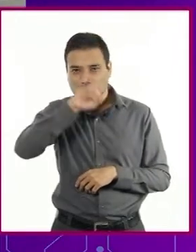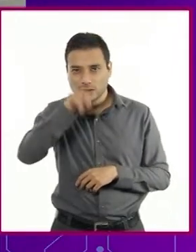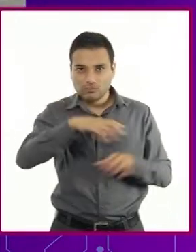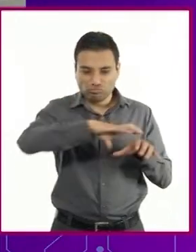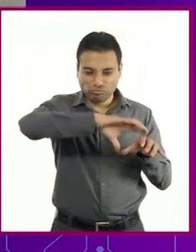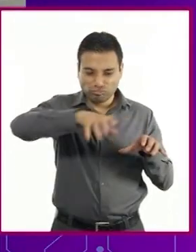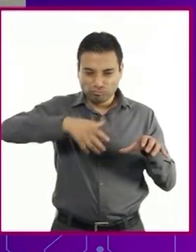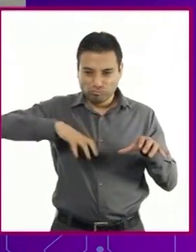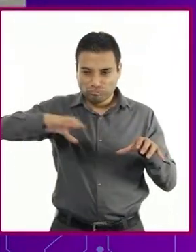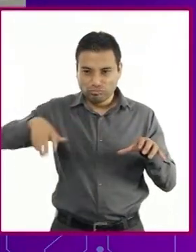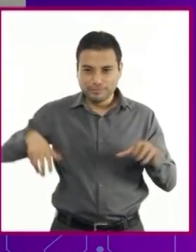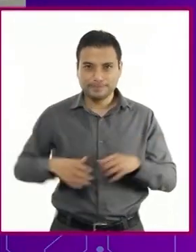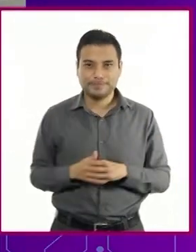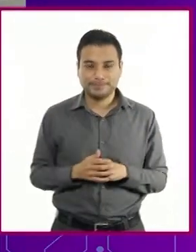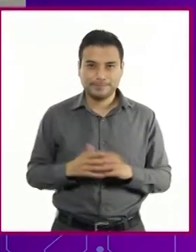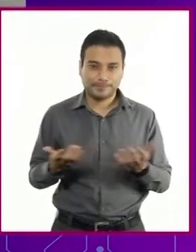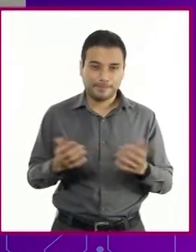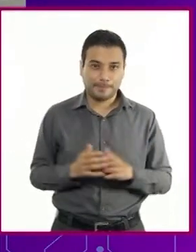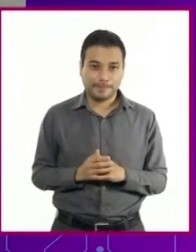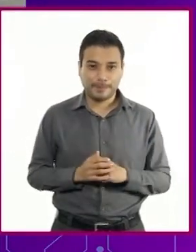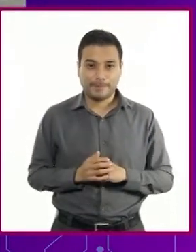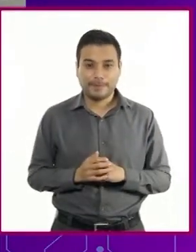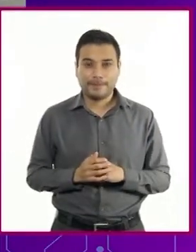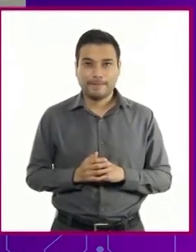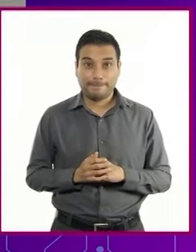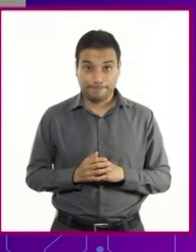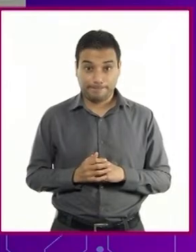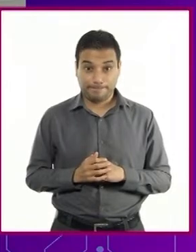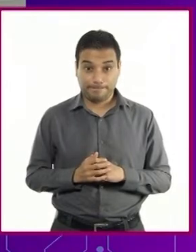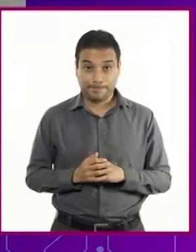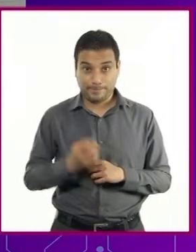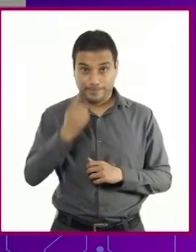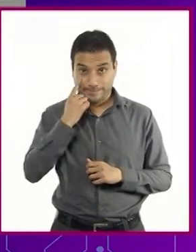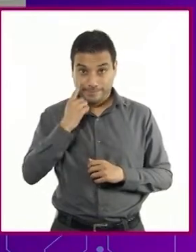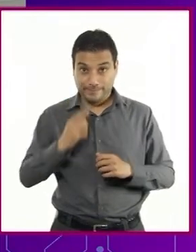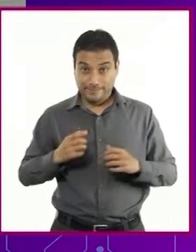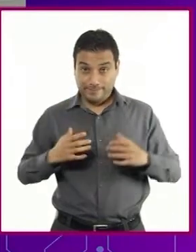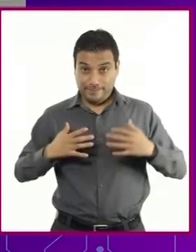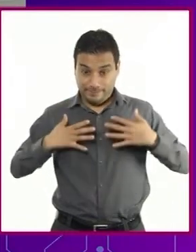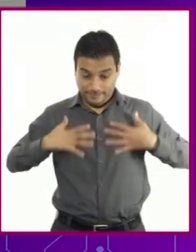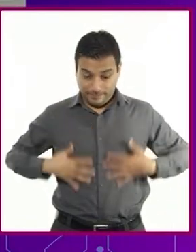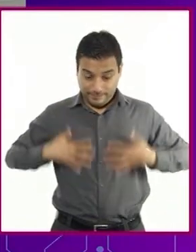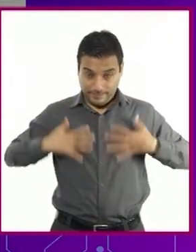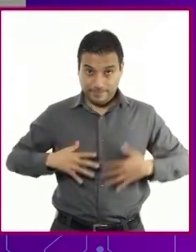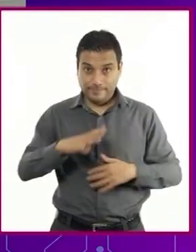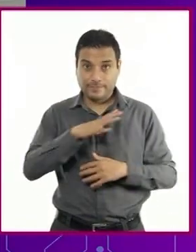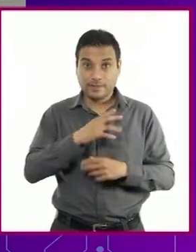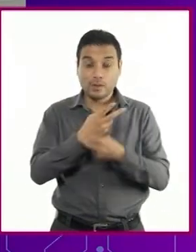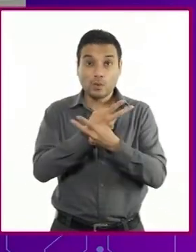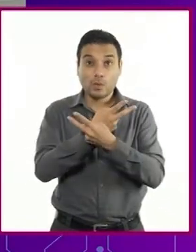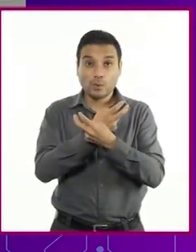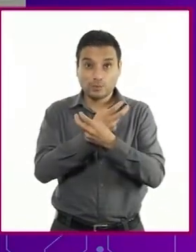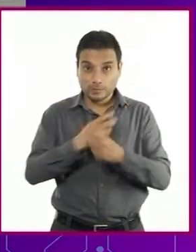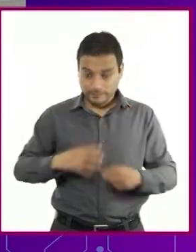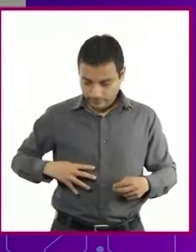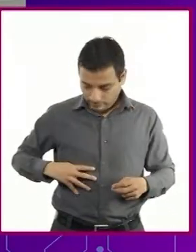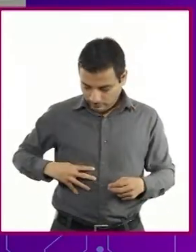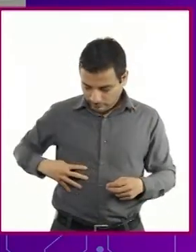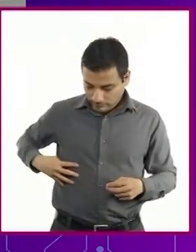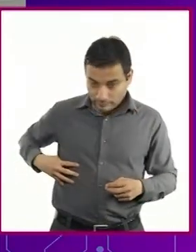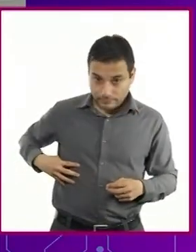En el tronco humano poseemos huesos de suma importancia, como las costillas, el